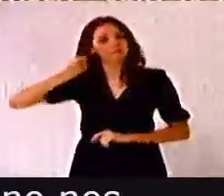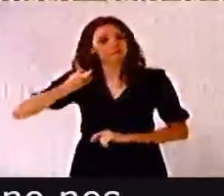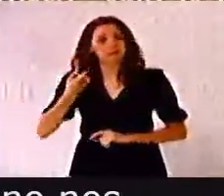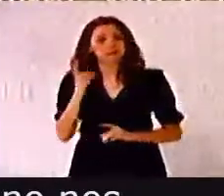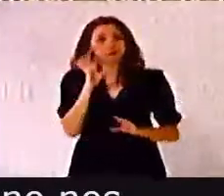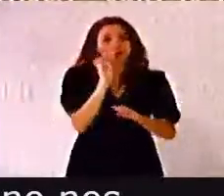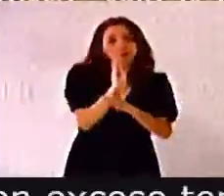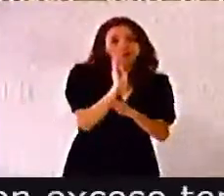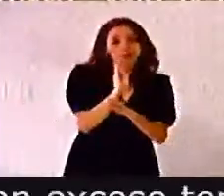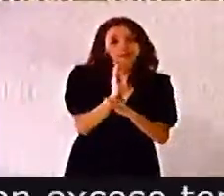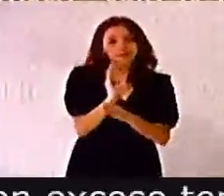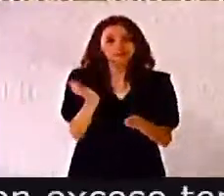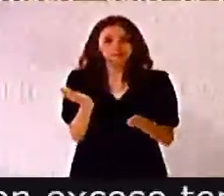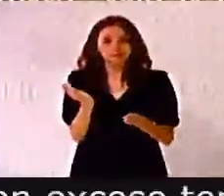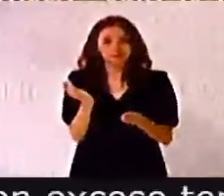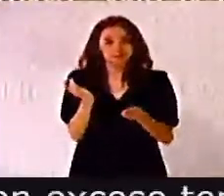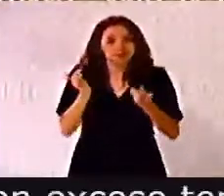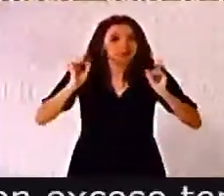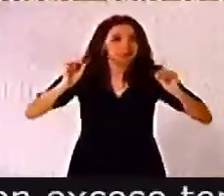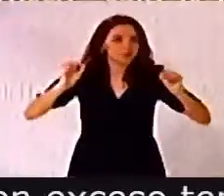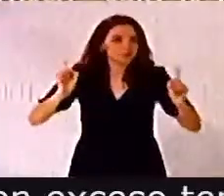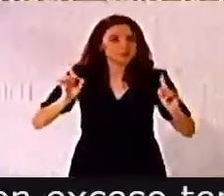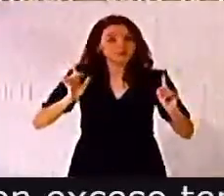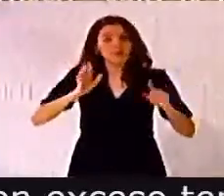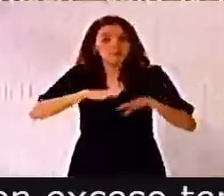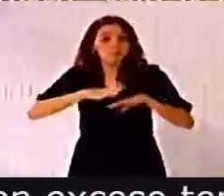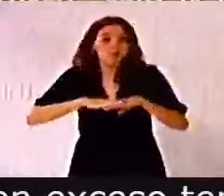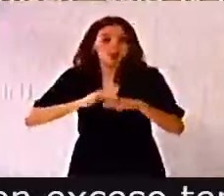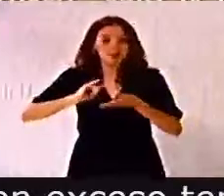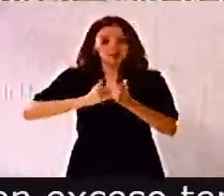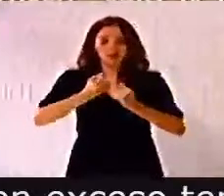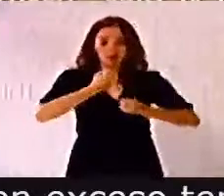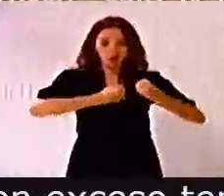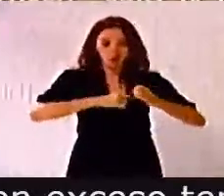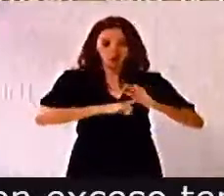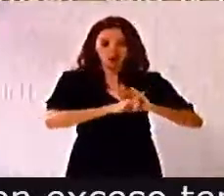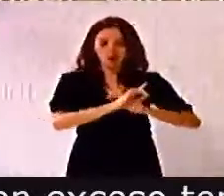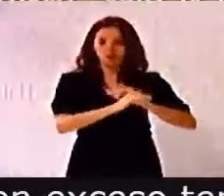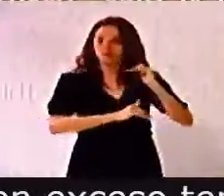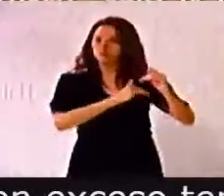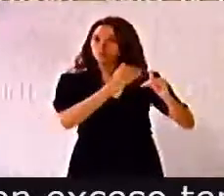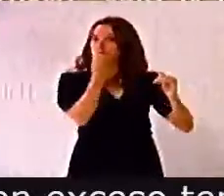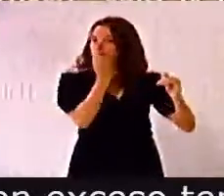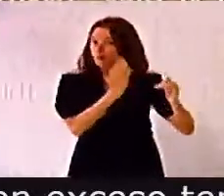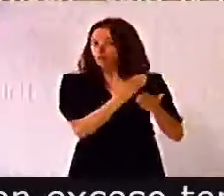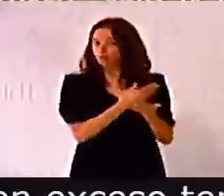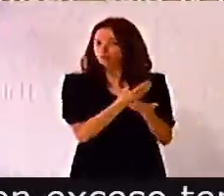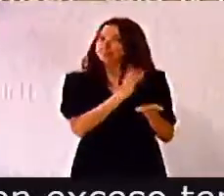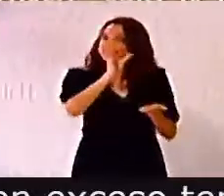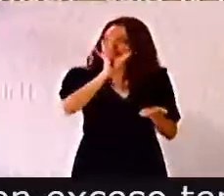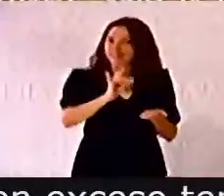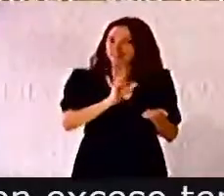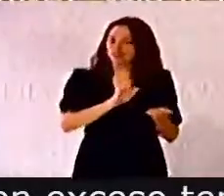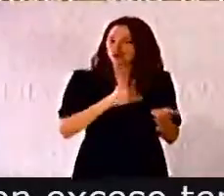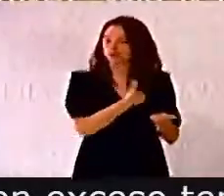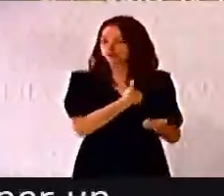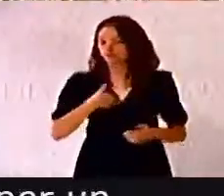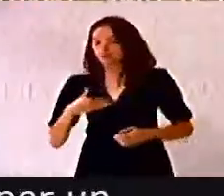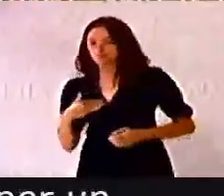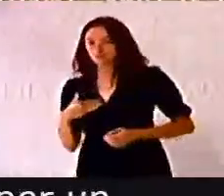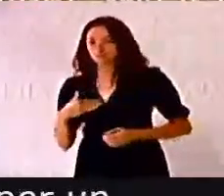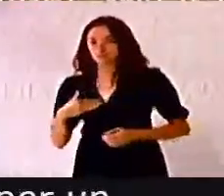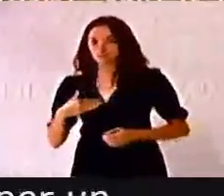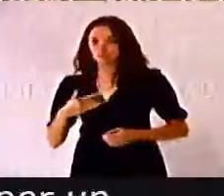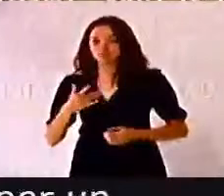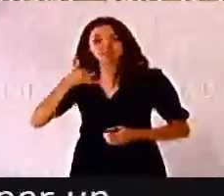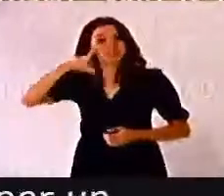la máxima prudencia posible para que se pueda sostener un sistema económico sin que el sostenimiento de ese sistema económico ponga en